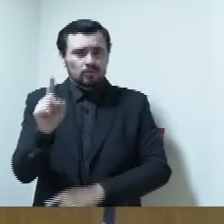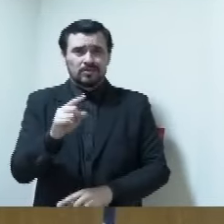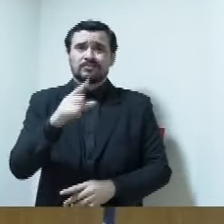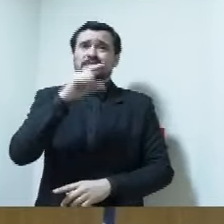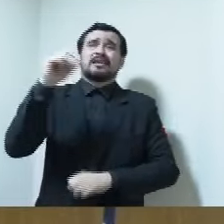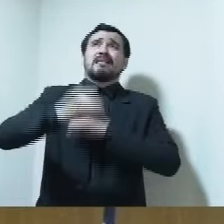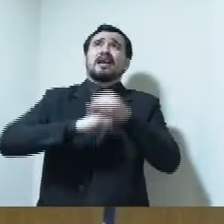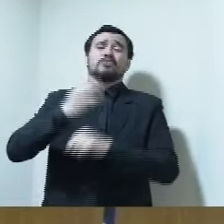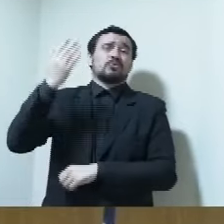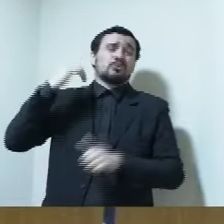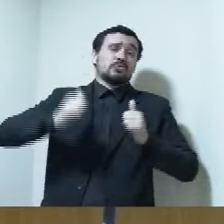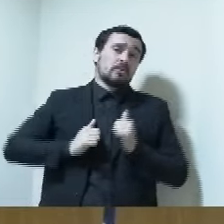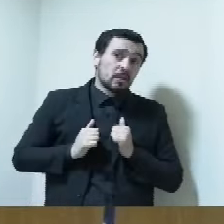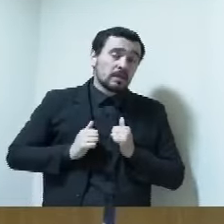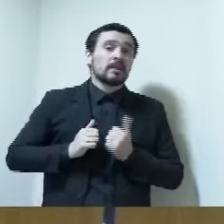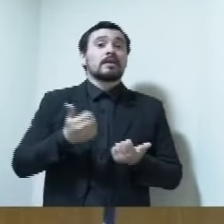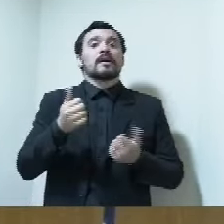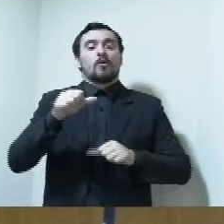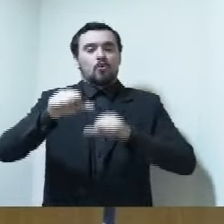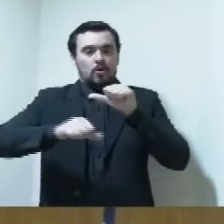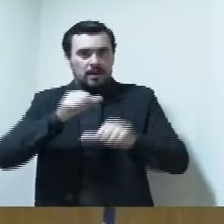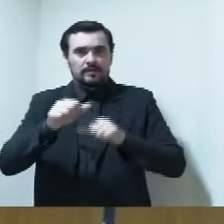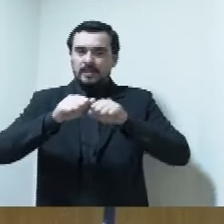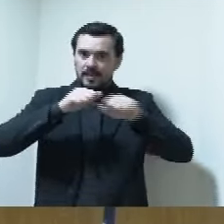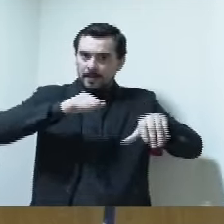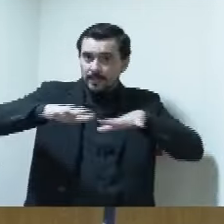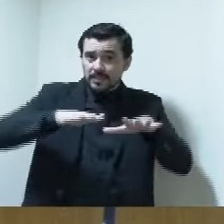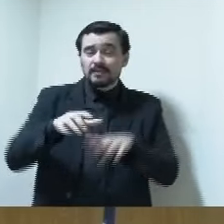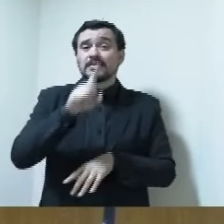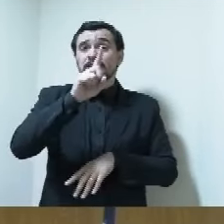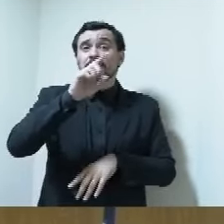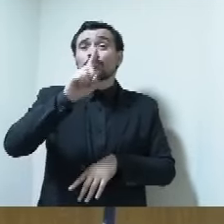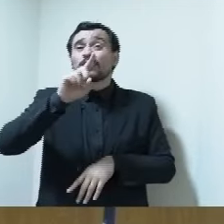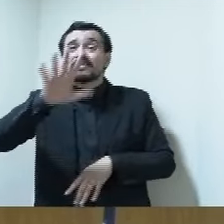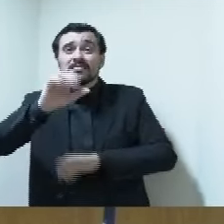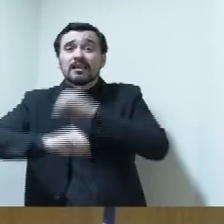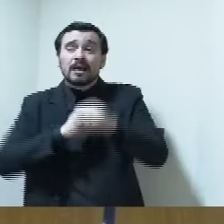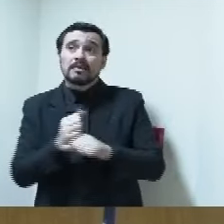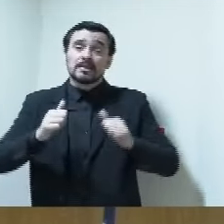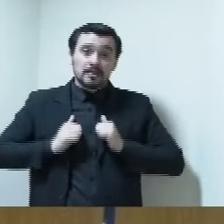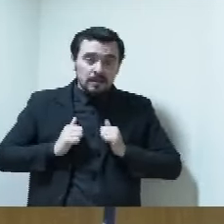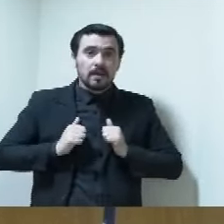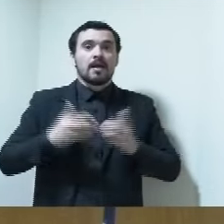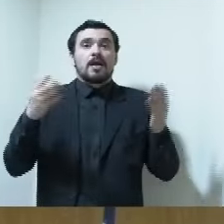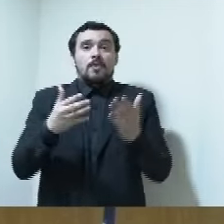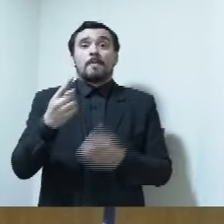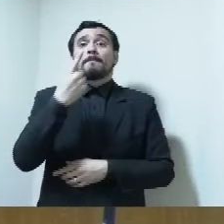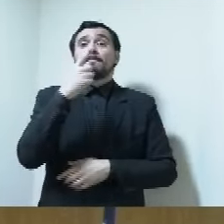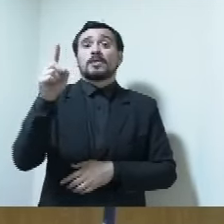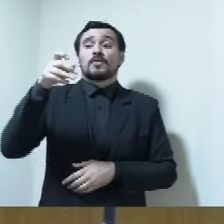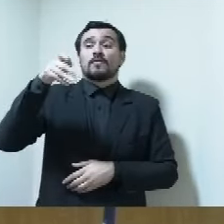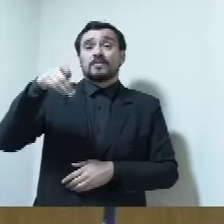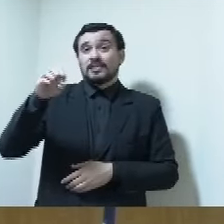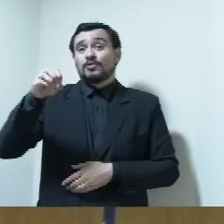fue dictar una ley de organización administrativa después de 115 años, ya que la última era del año